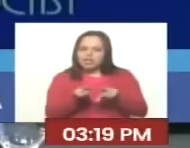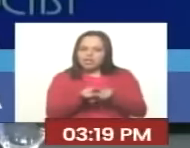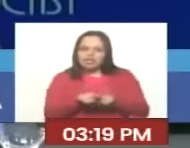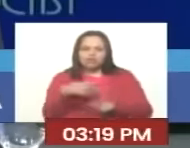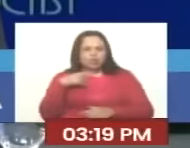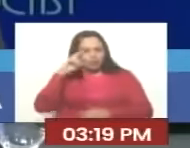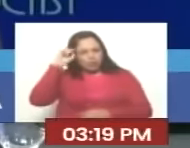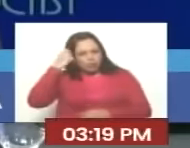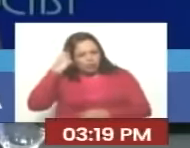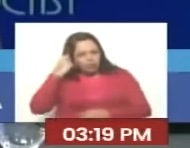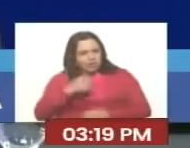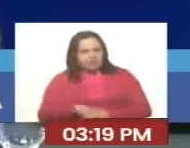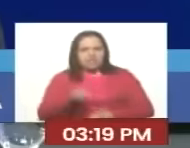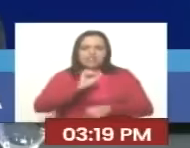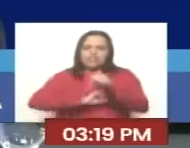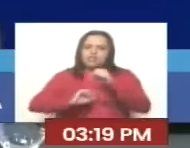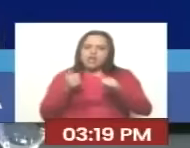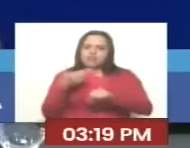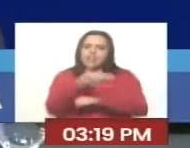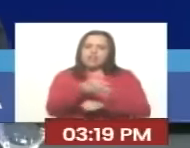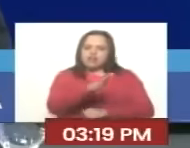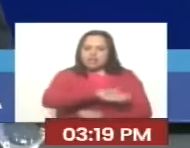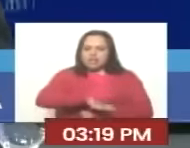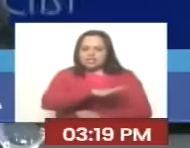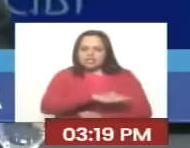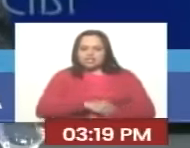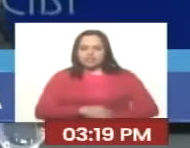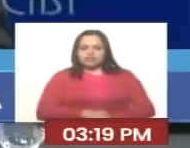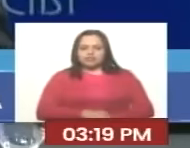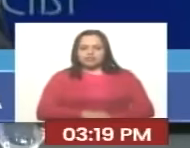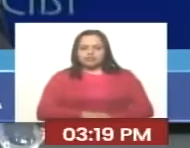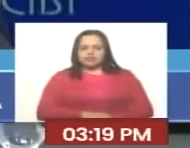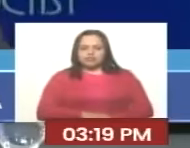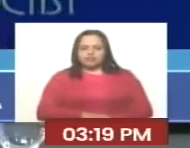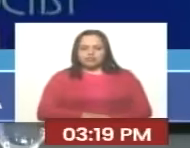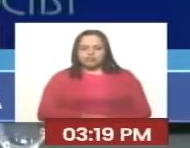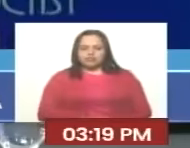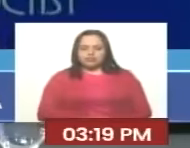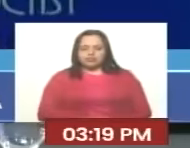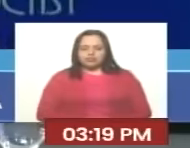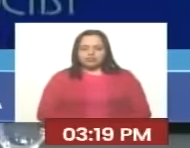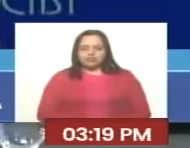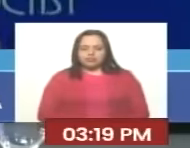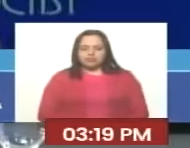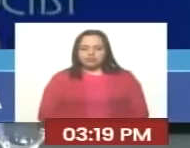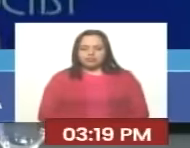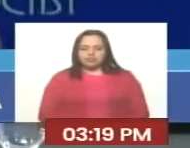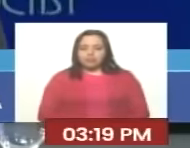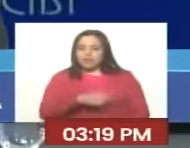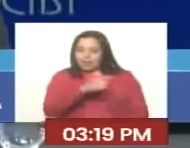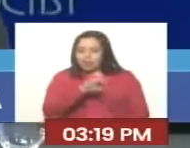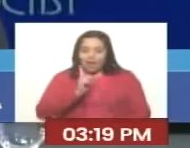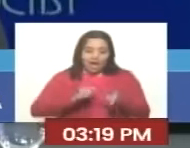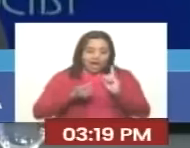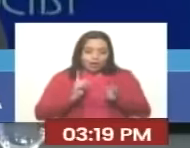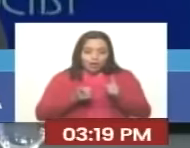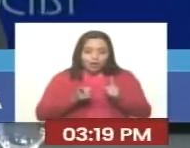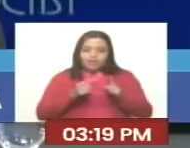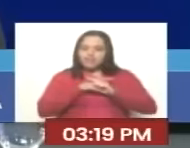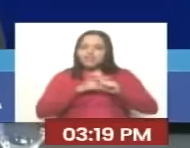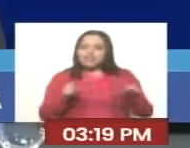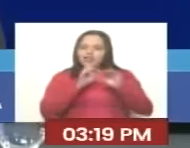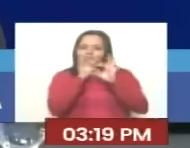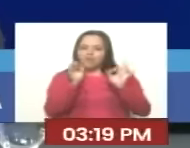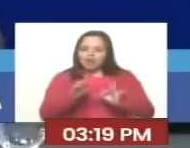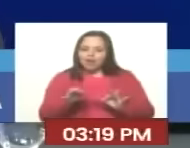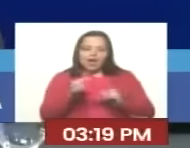recuerdo, la defensoría va a la plaza. Entonces, esto es algo, digamos, una modalidad diferente, pero